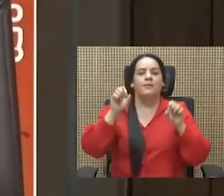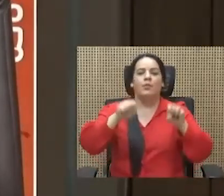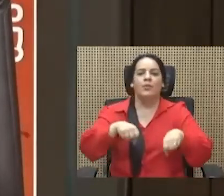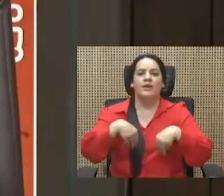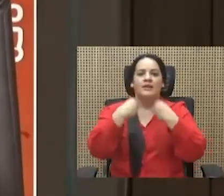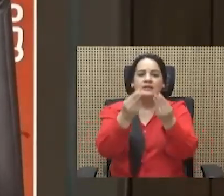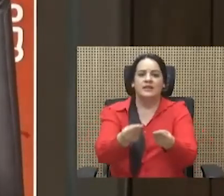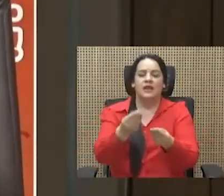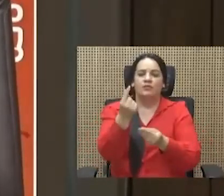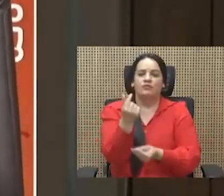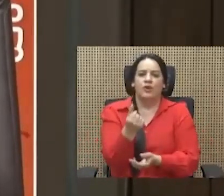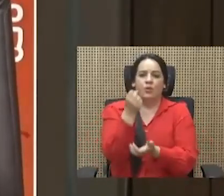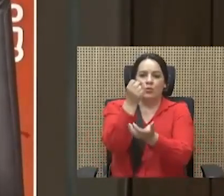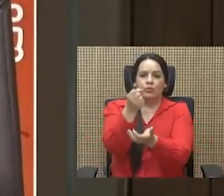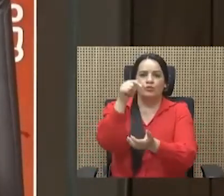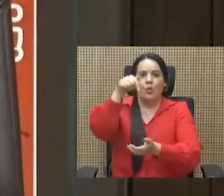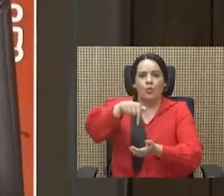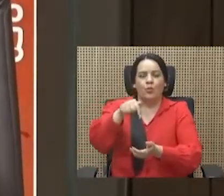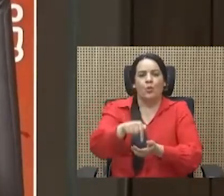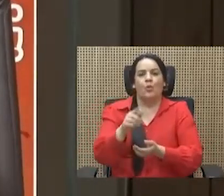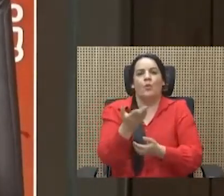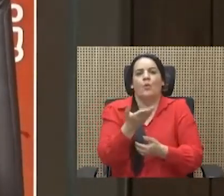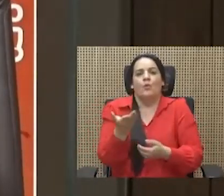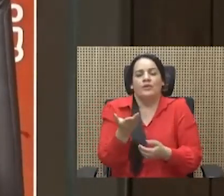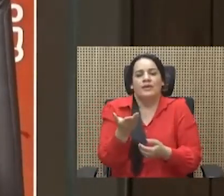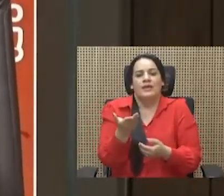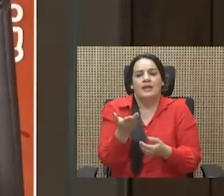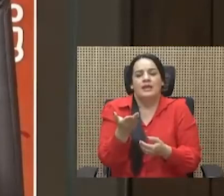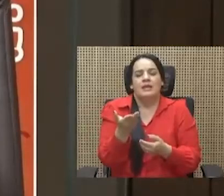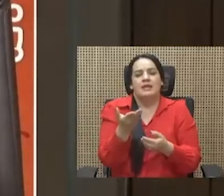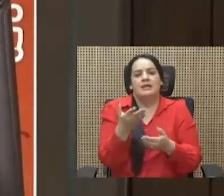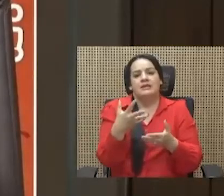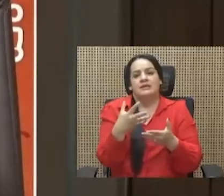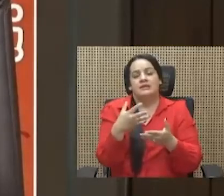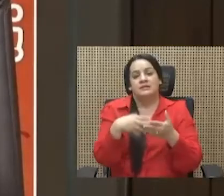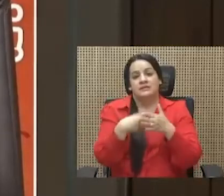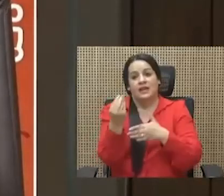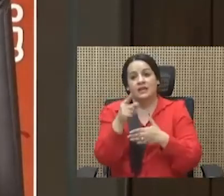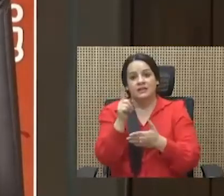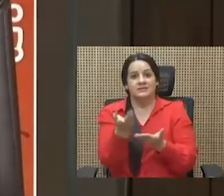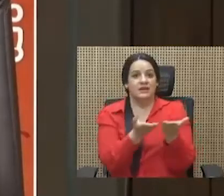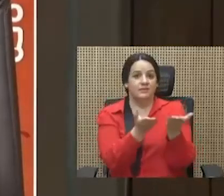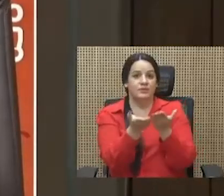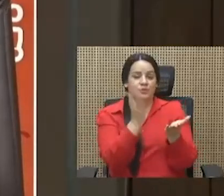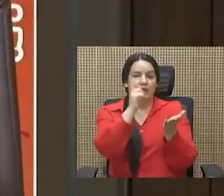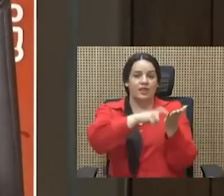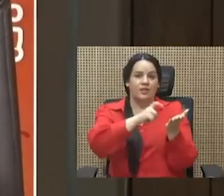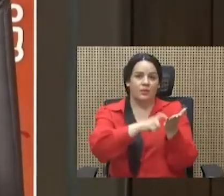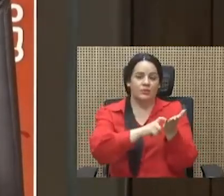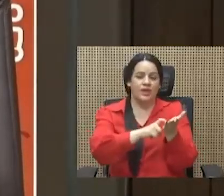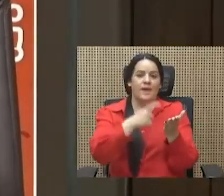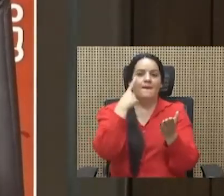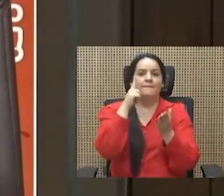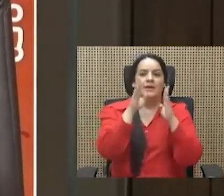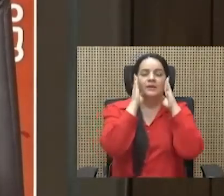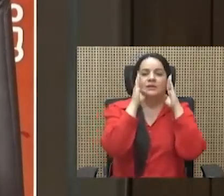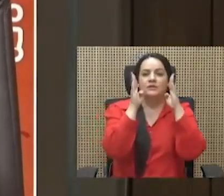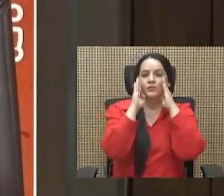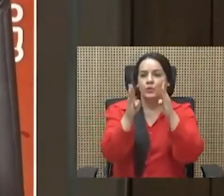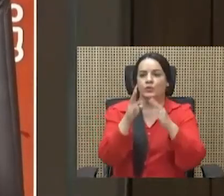van en el servicio de la deuda a la atención de los problemas